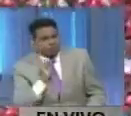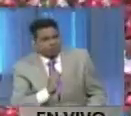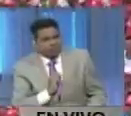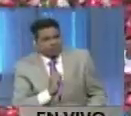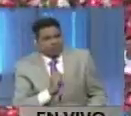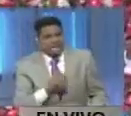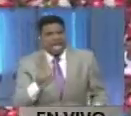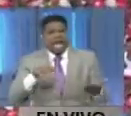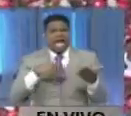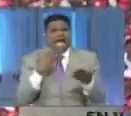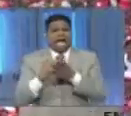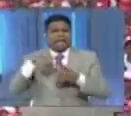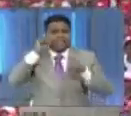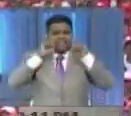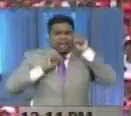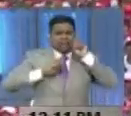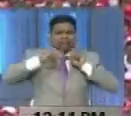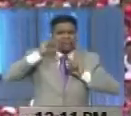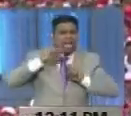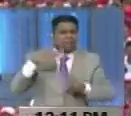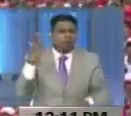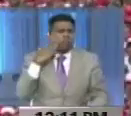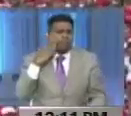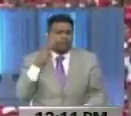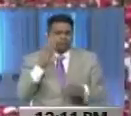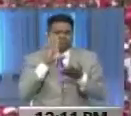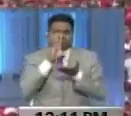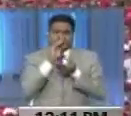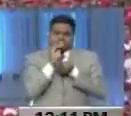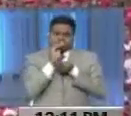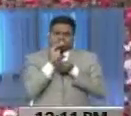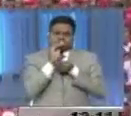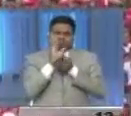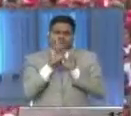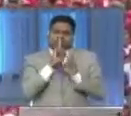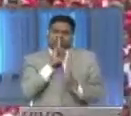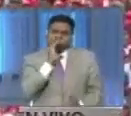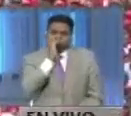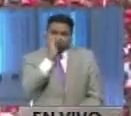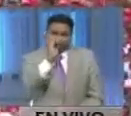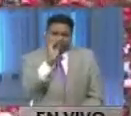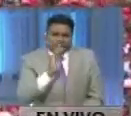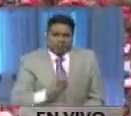hasta el llanto de la madre calla. Que suenen los clarines de la patria.